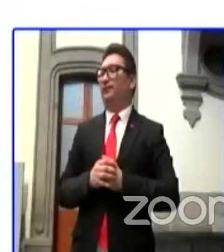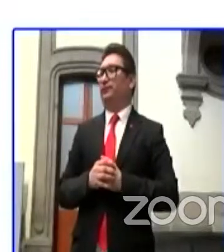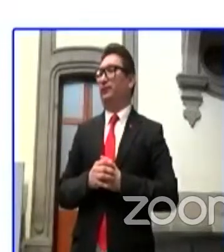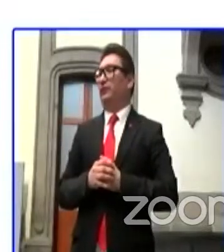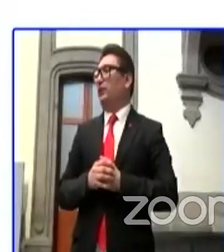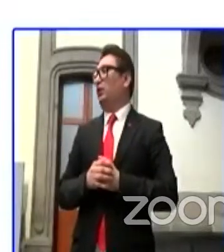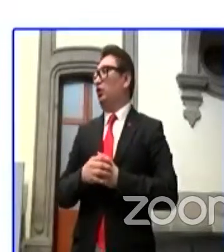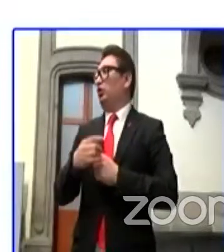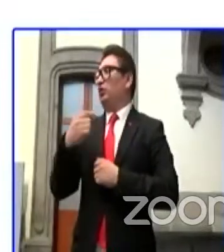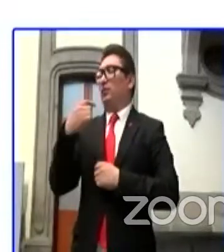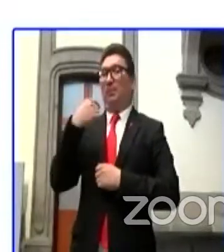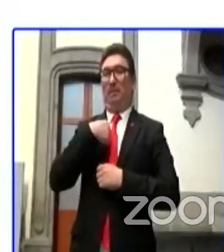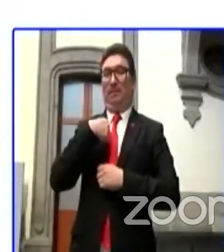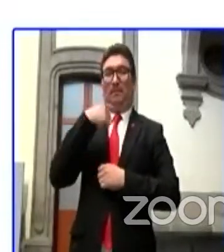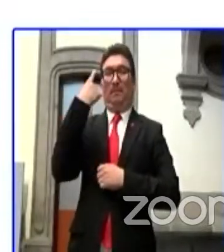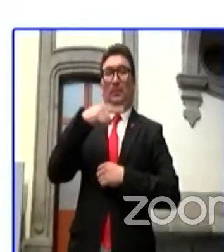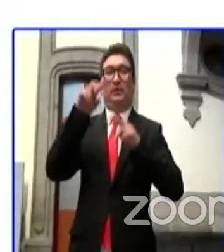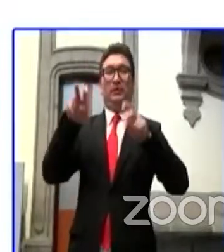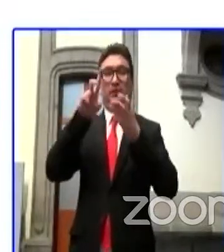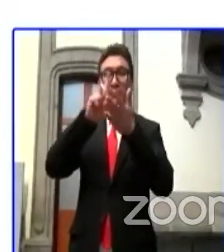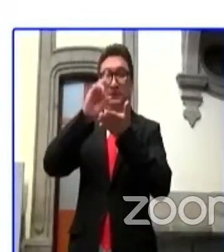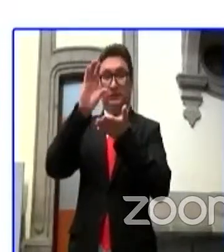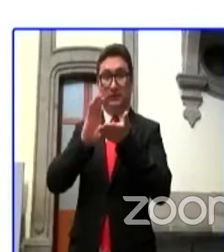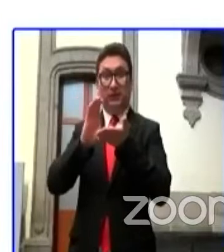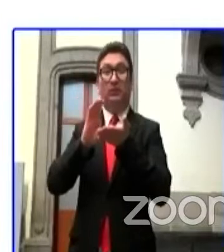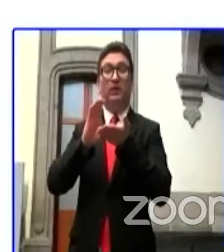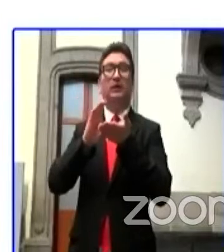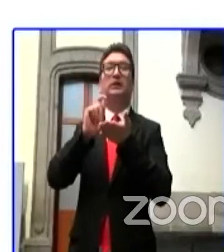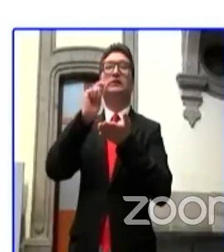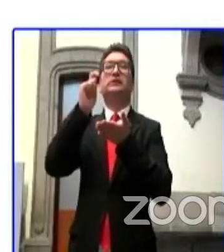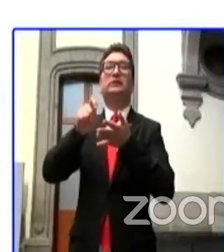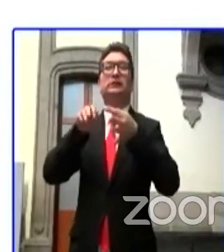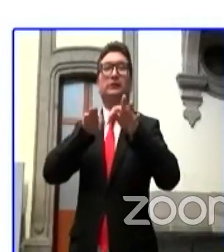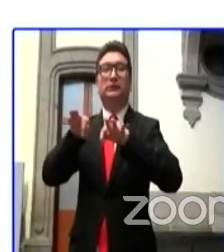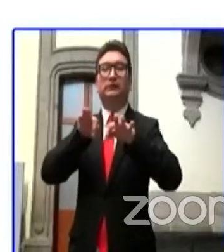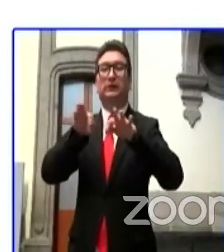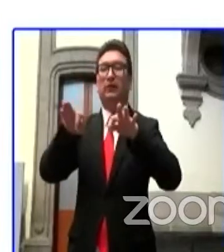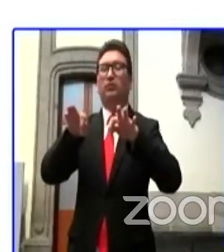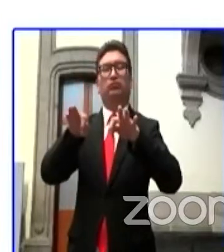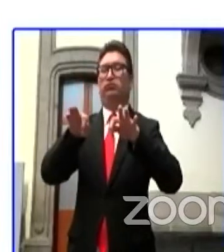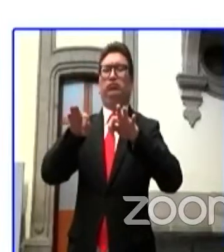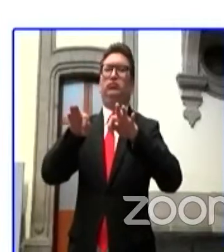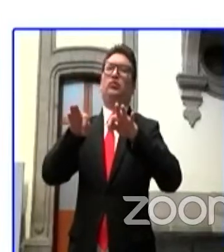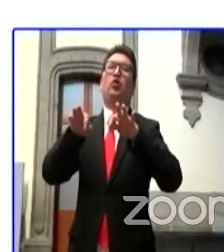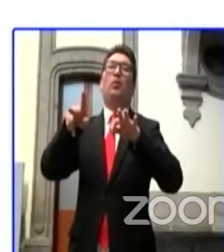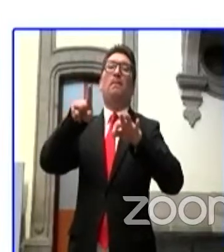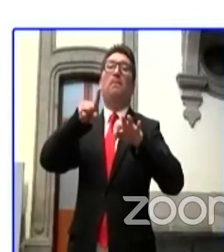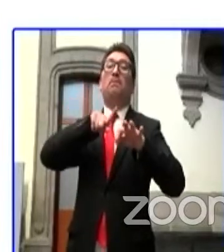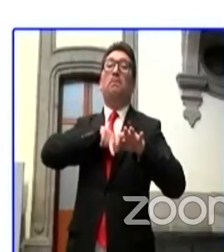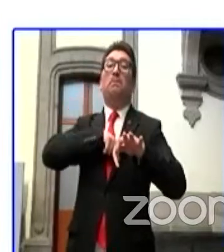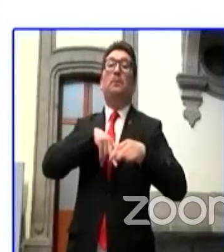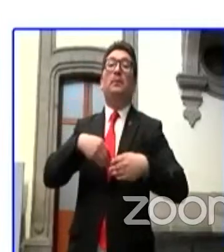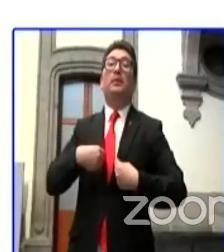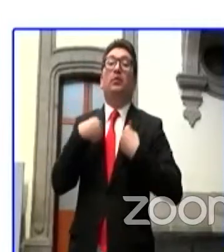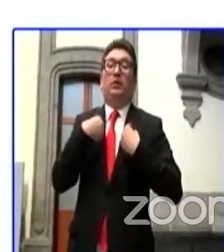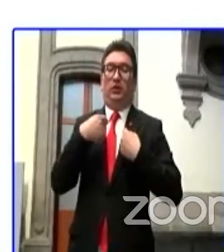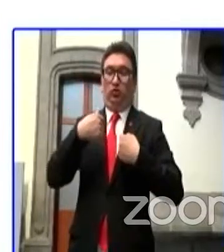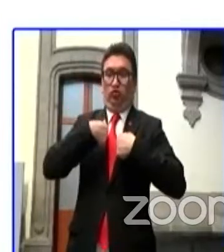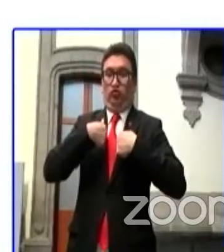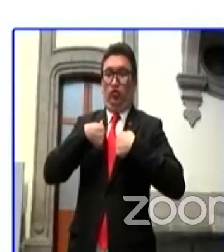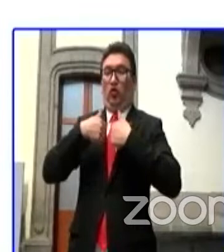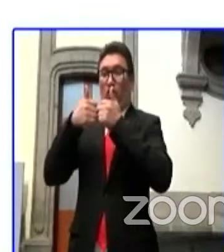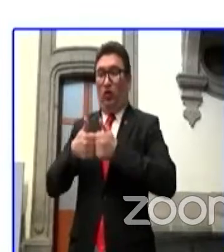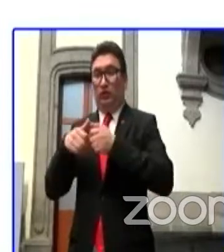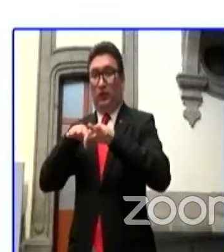Bueno, para mí el tema de discapacidad no es un trabajo, es una misión de vida. Así es que esté donde esté, yo continuaré trabajando en